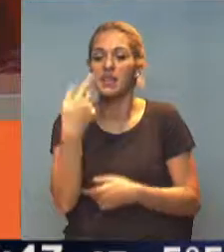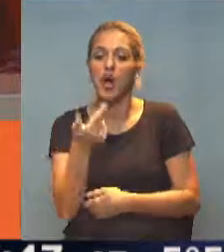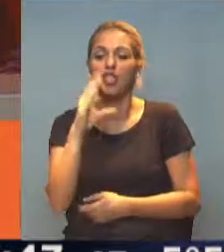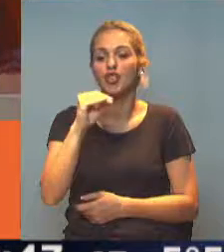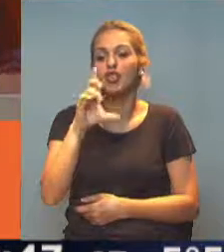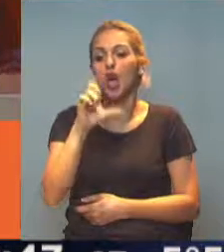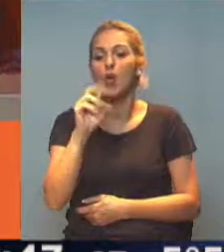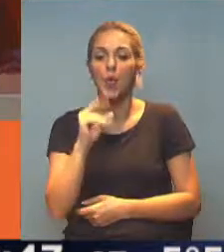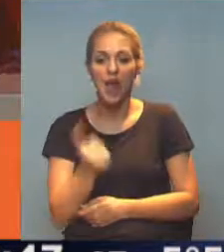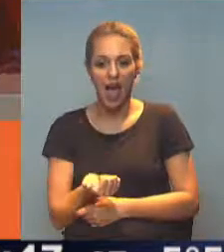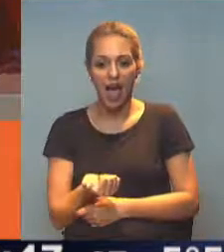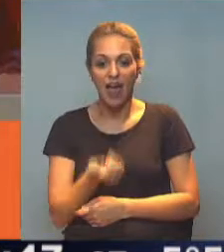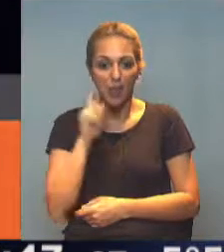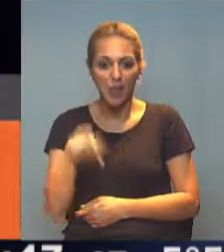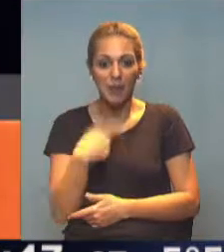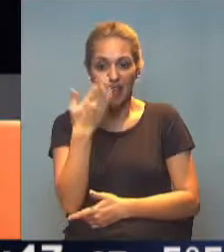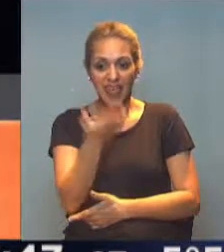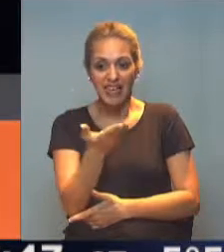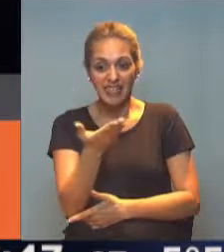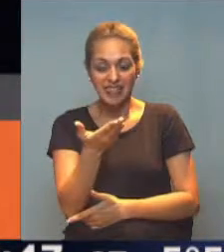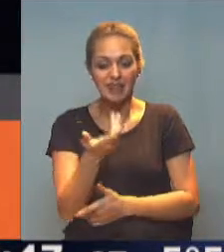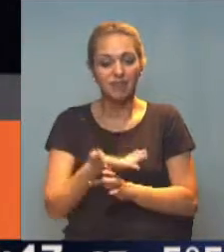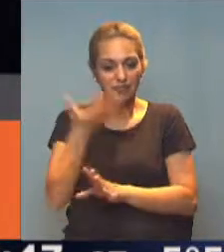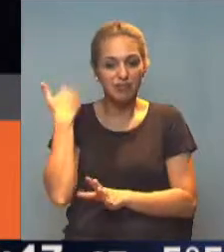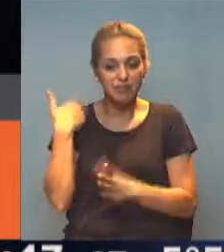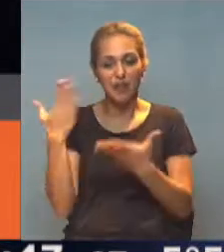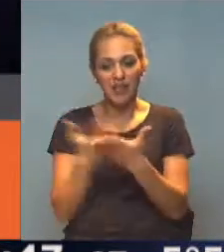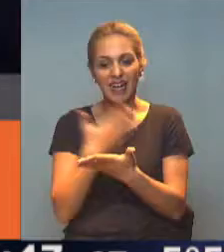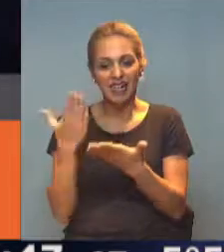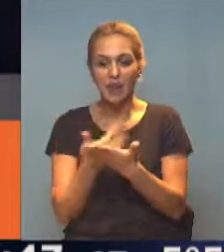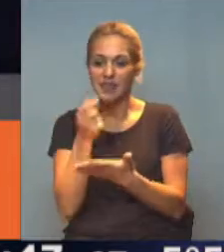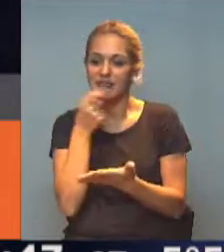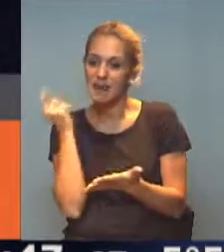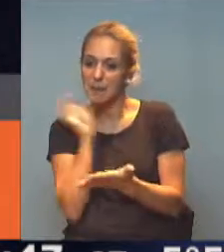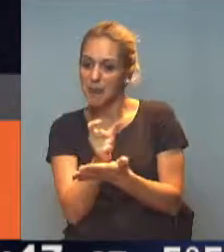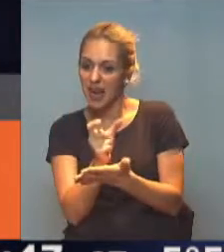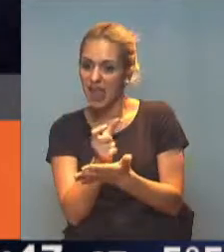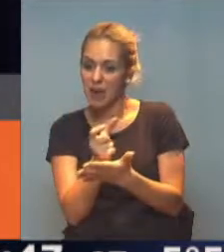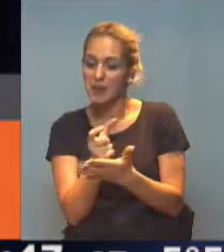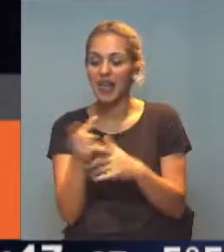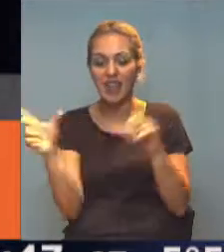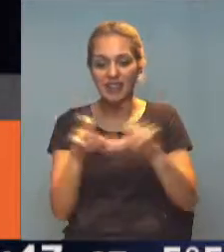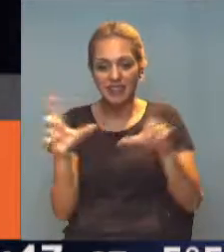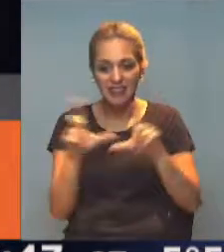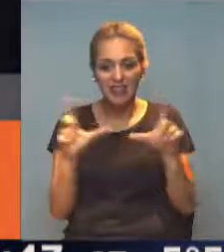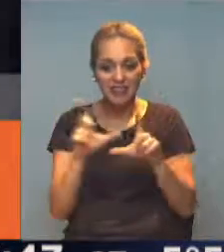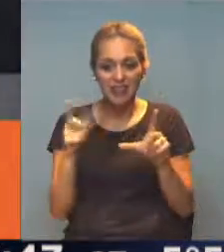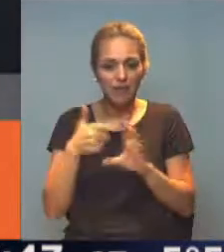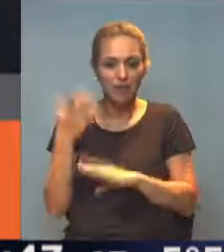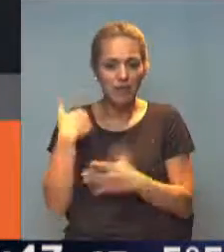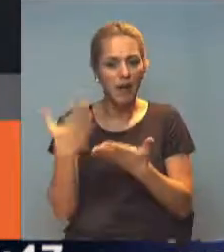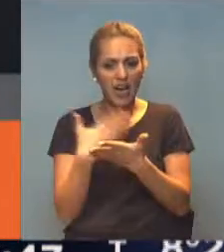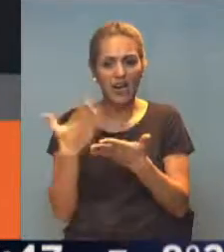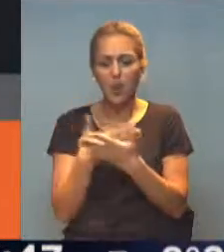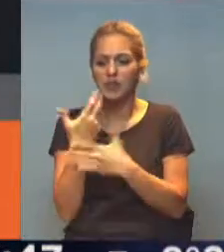por Cholula loca por los astros, que salía en la revista Canal TV, que era una revista famosa